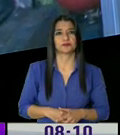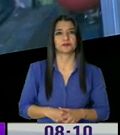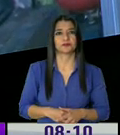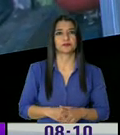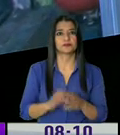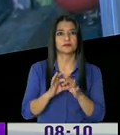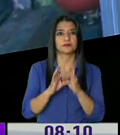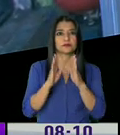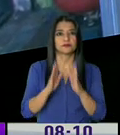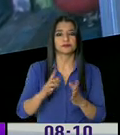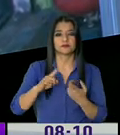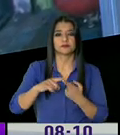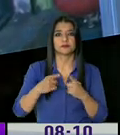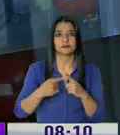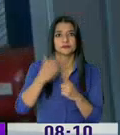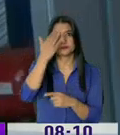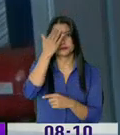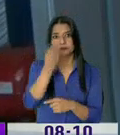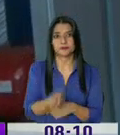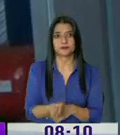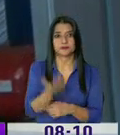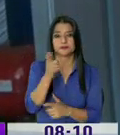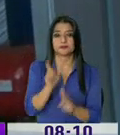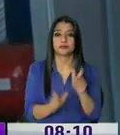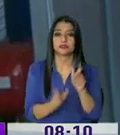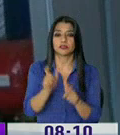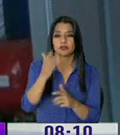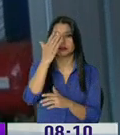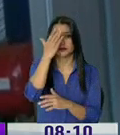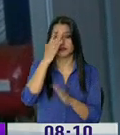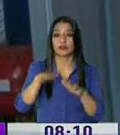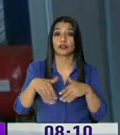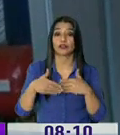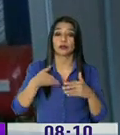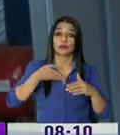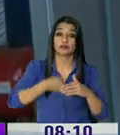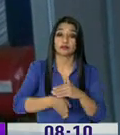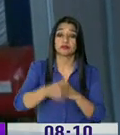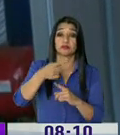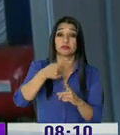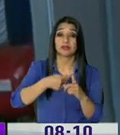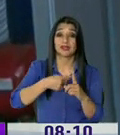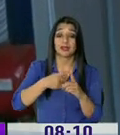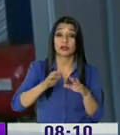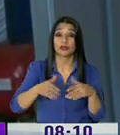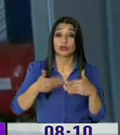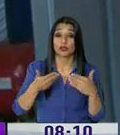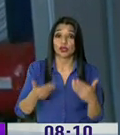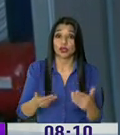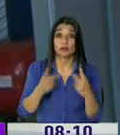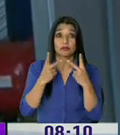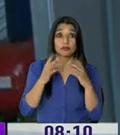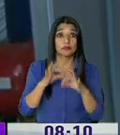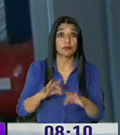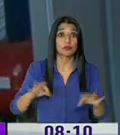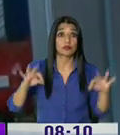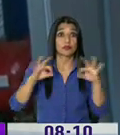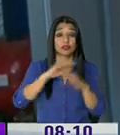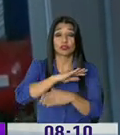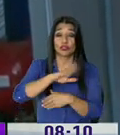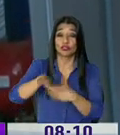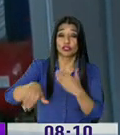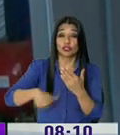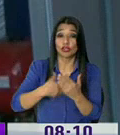Roberto, amigos, que tengan un bonito día. Y para que la gente sepa cómo debe actuar al ingresar a un mercado y para que vean la importancia de que todos debemos